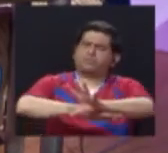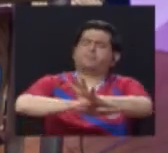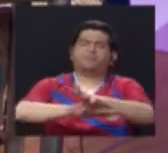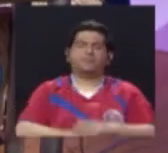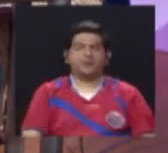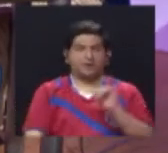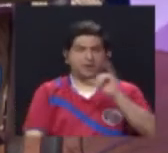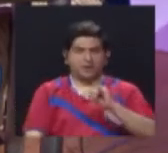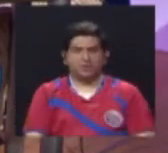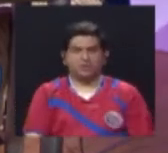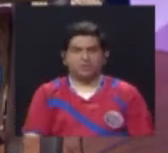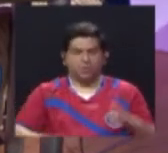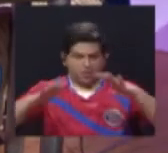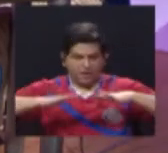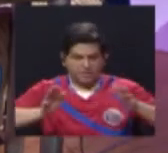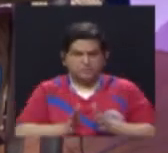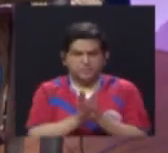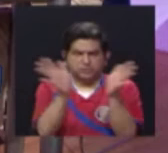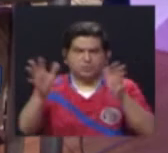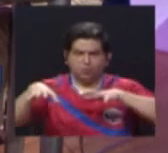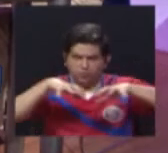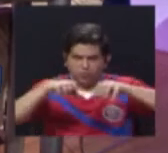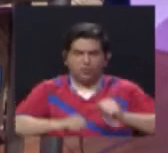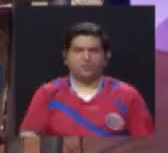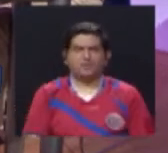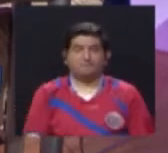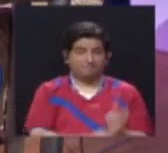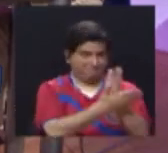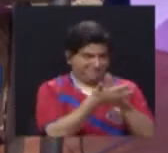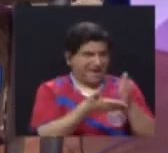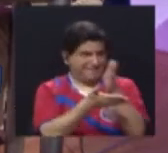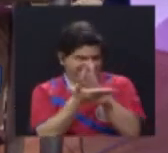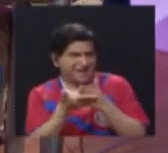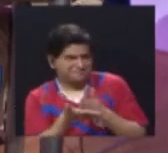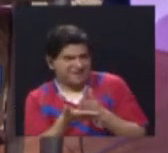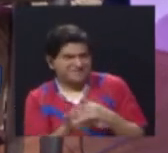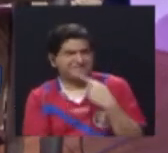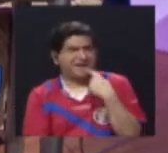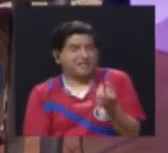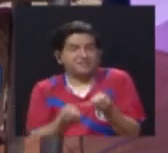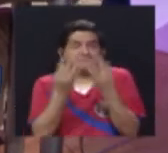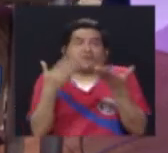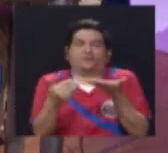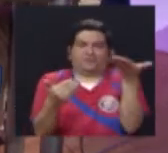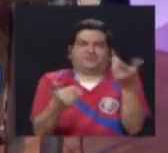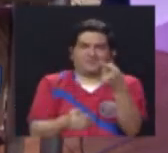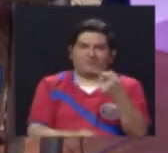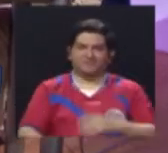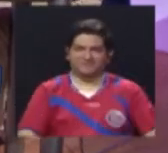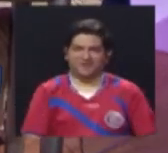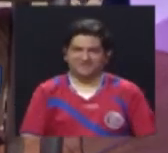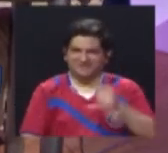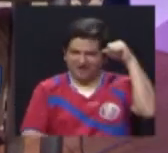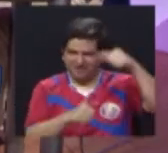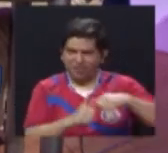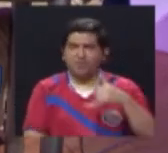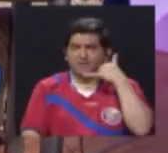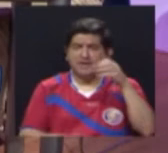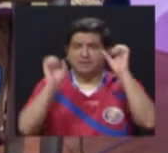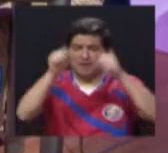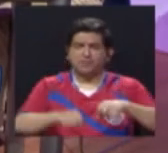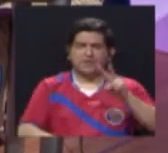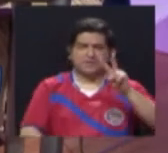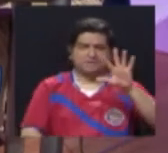mover los espacios públicos vamos por partes ha mencionado un montón de cosas recuerde que llamarnos al